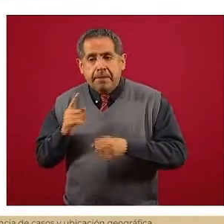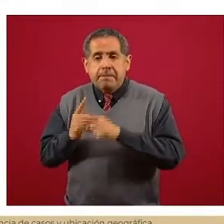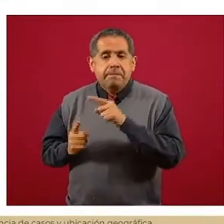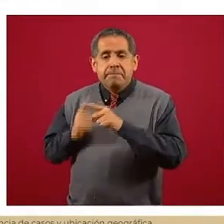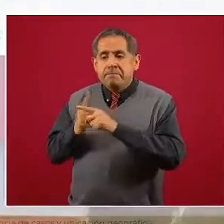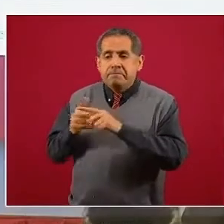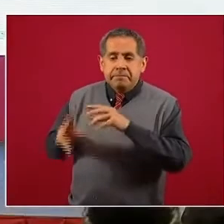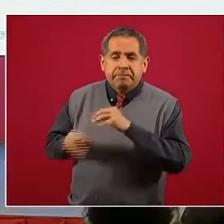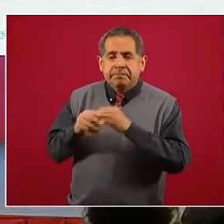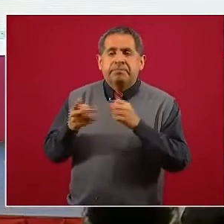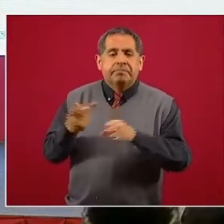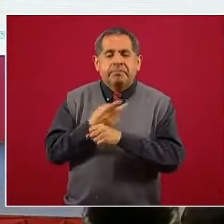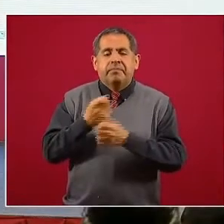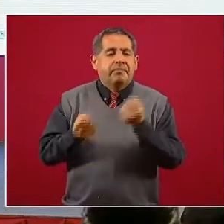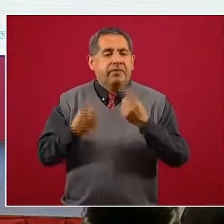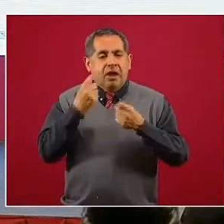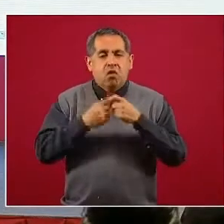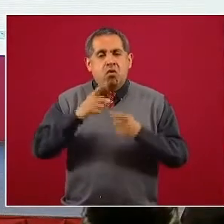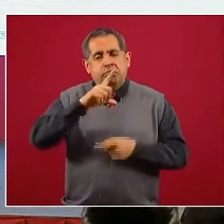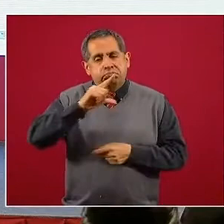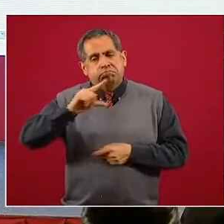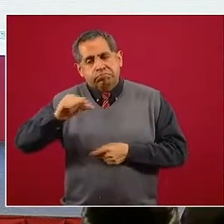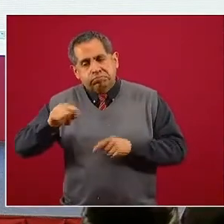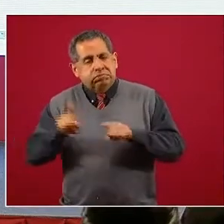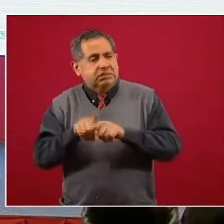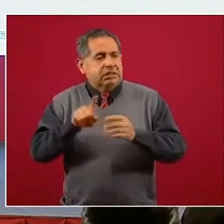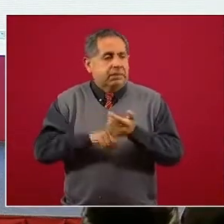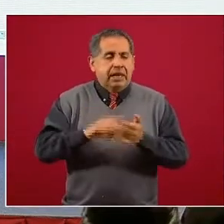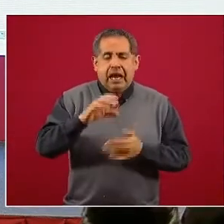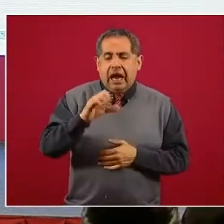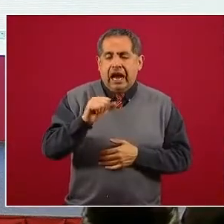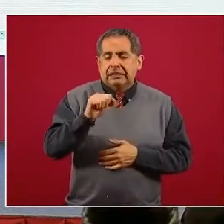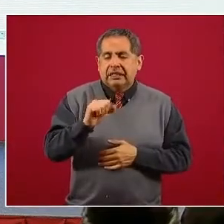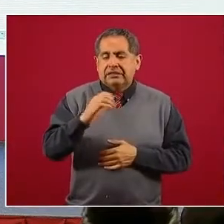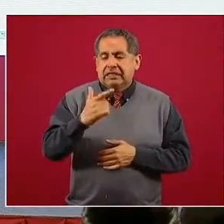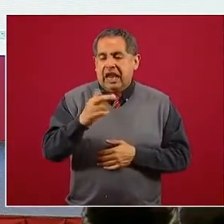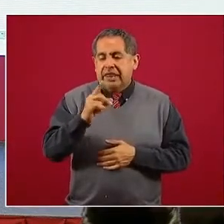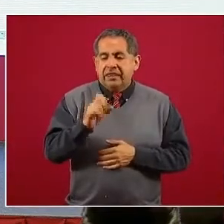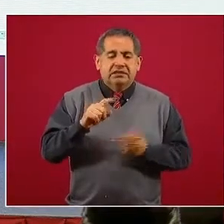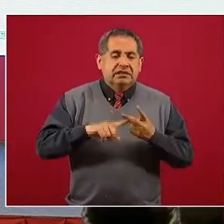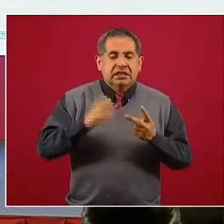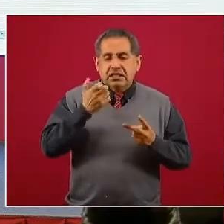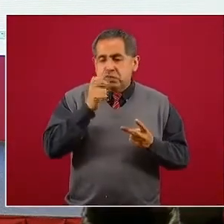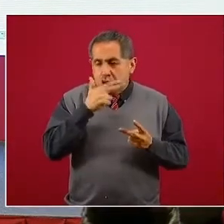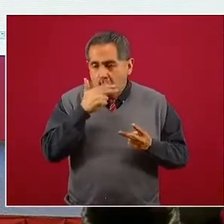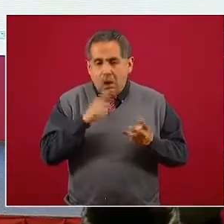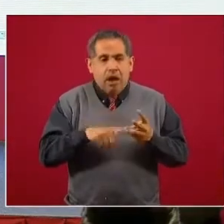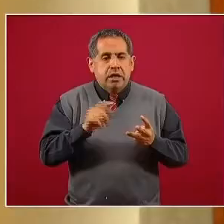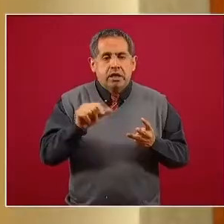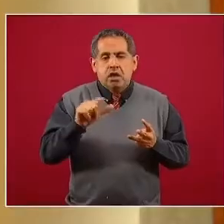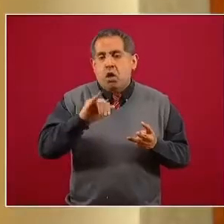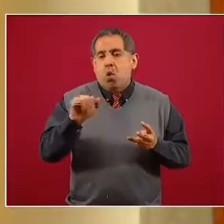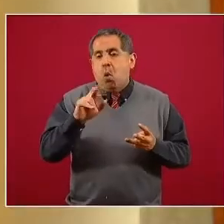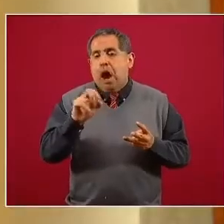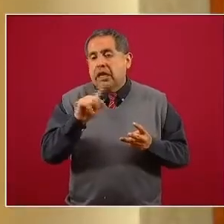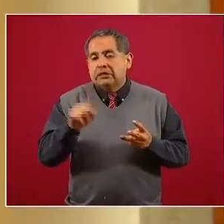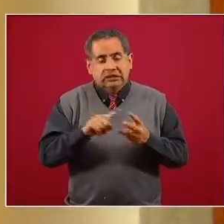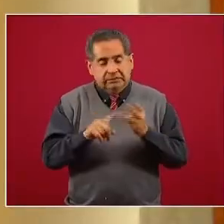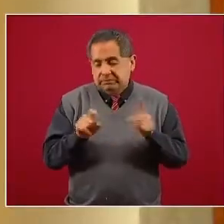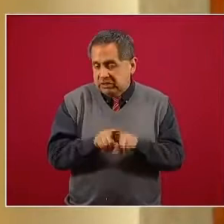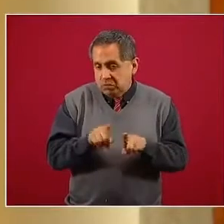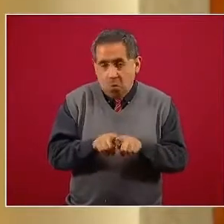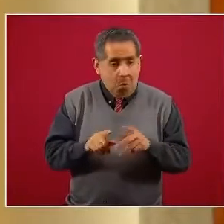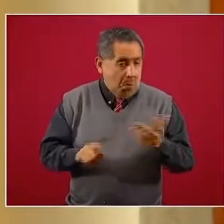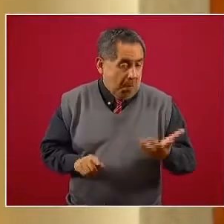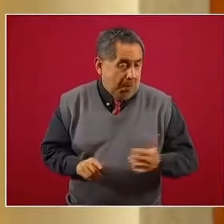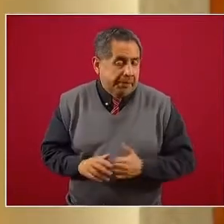también los descensos que ya venían ocurriendo en Nuevo Casas Grandes y en mismo Chihuahua y en mismo Juárez. Entonces, dependiendo también